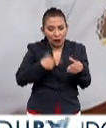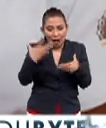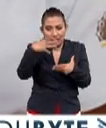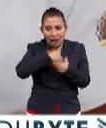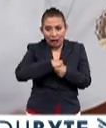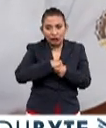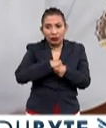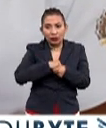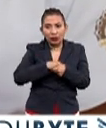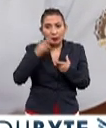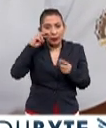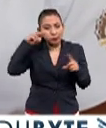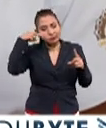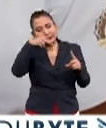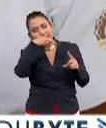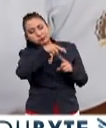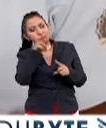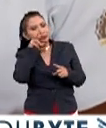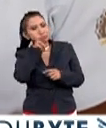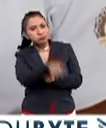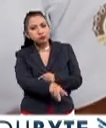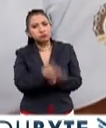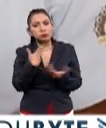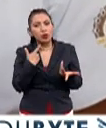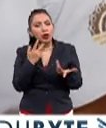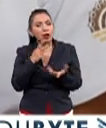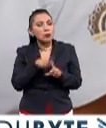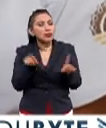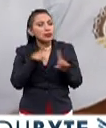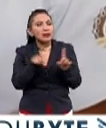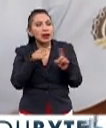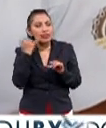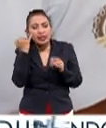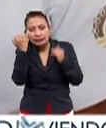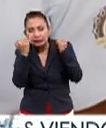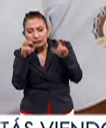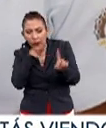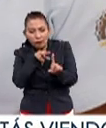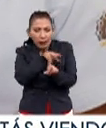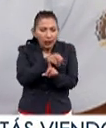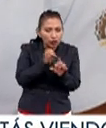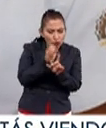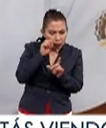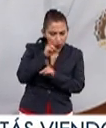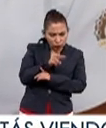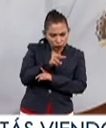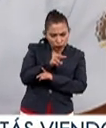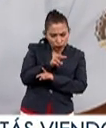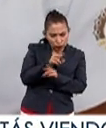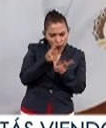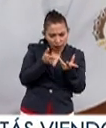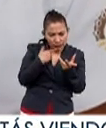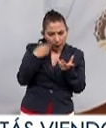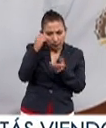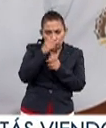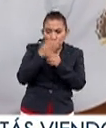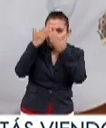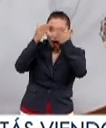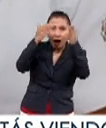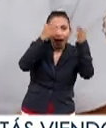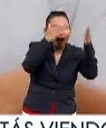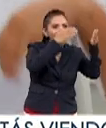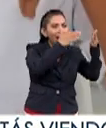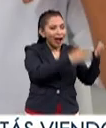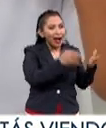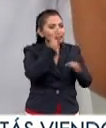Digamos que la manera, la perspectiva en la que ves las cosas, las empiezas a ver desde diferentes enfoques. Entonces, cuando tienes estas oportunidades,